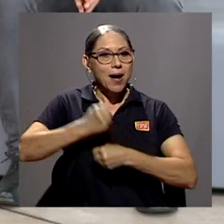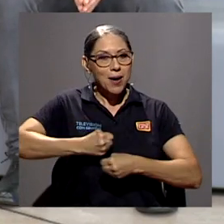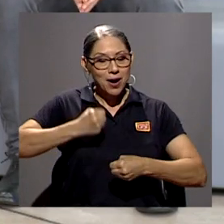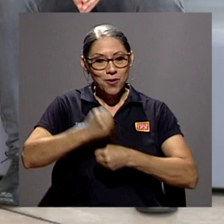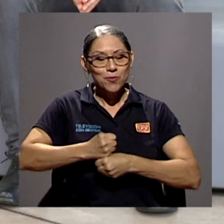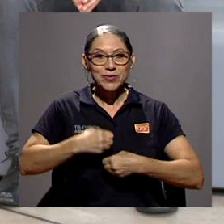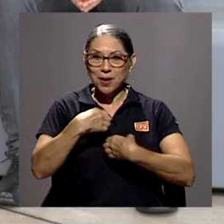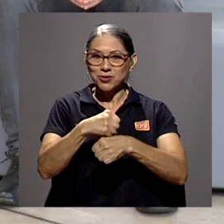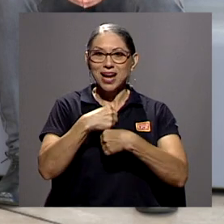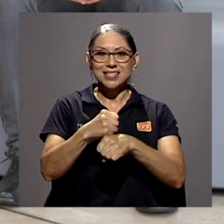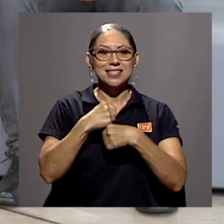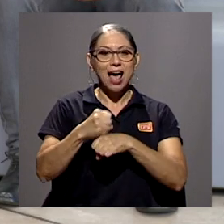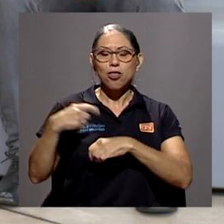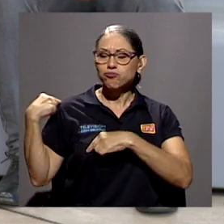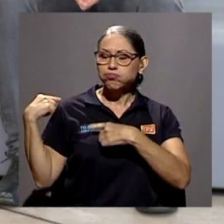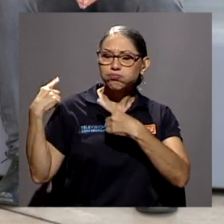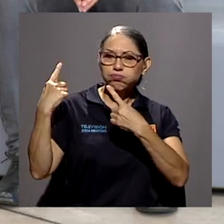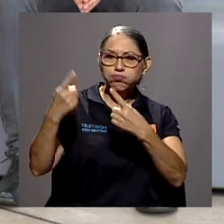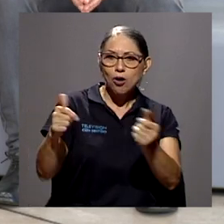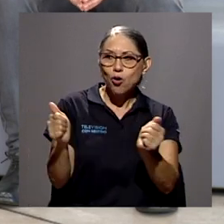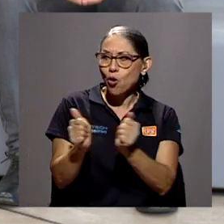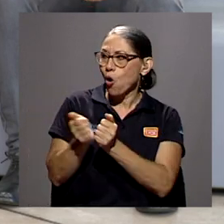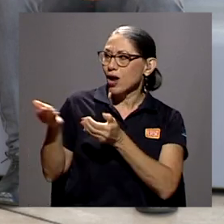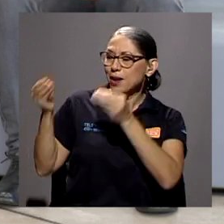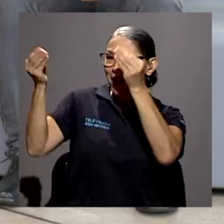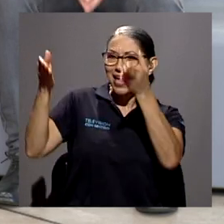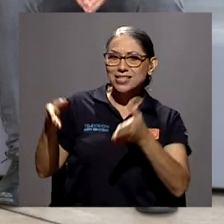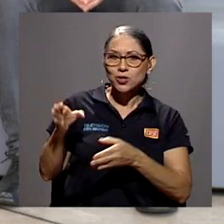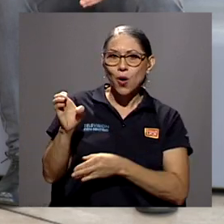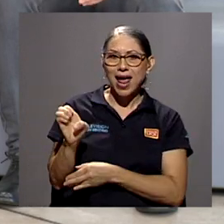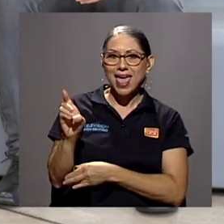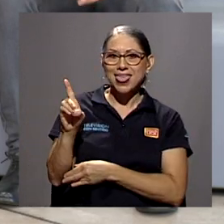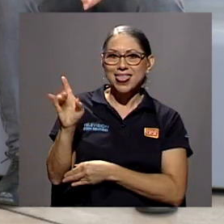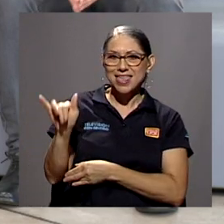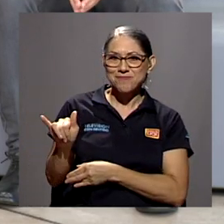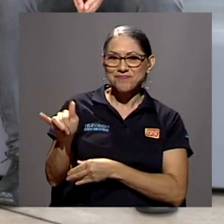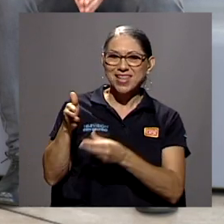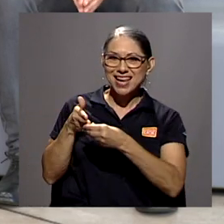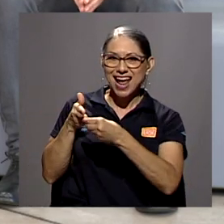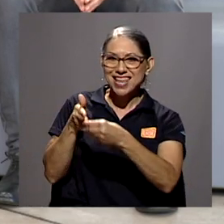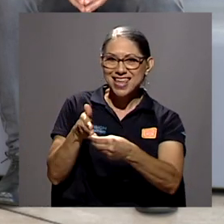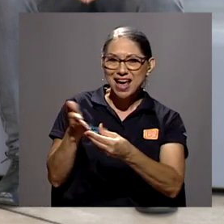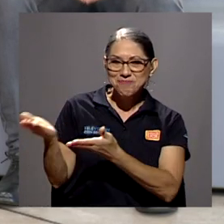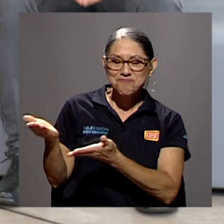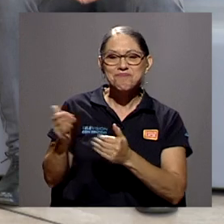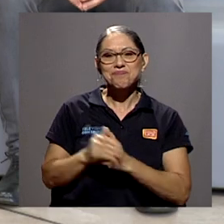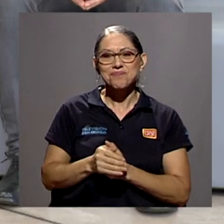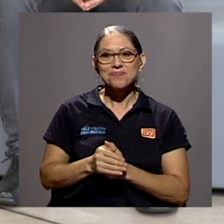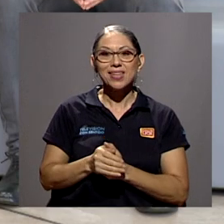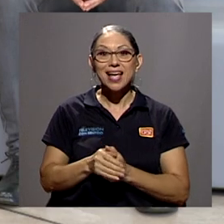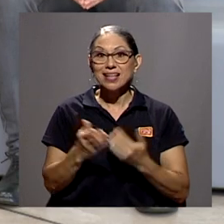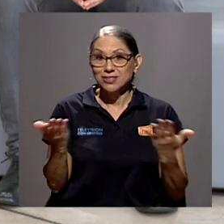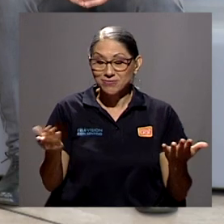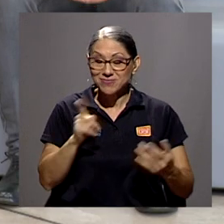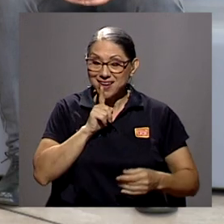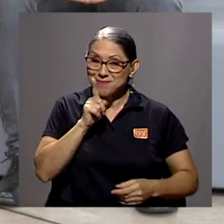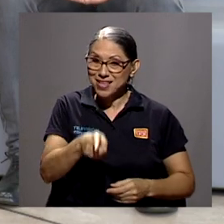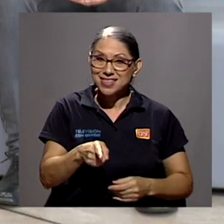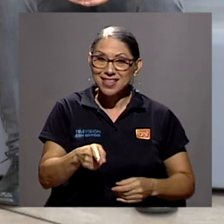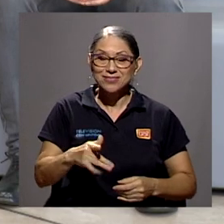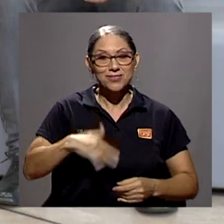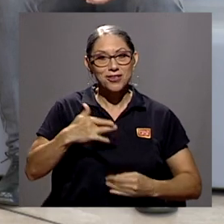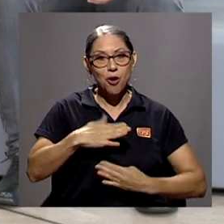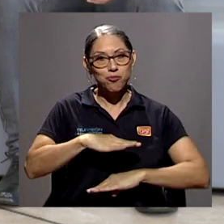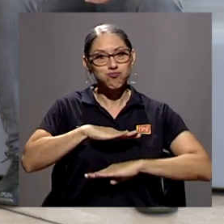realizado a través del tiempo como con el maestro eddy la guía que nos ha dado como hiciste entonces estamos realmente muy